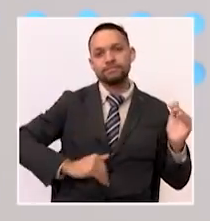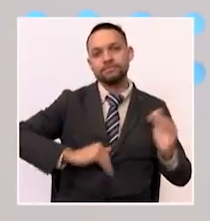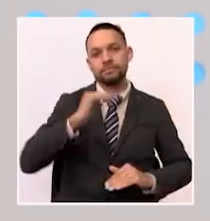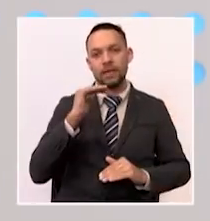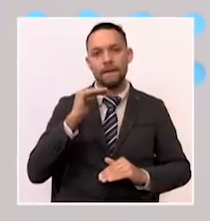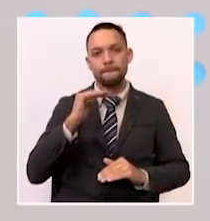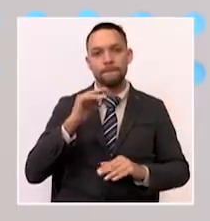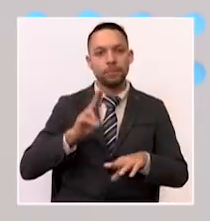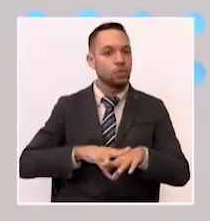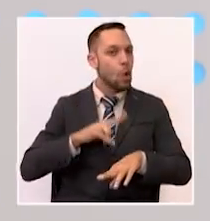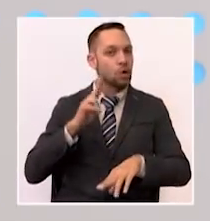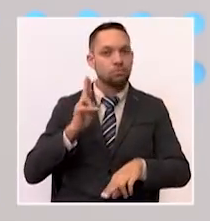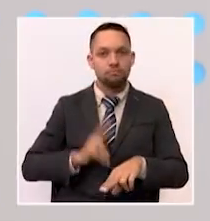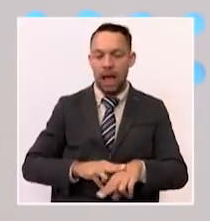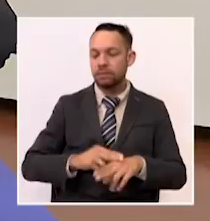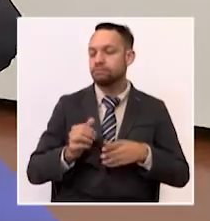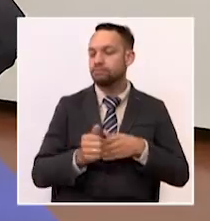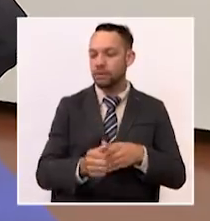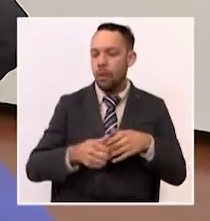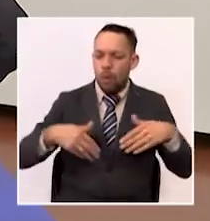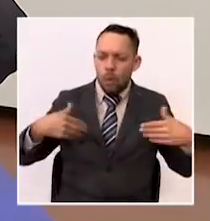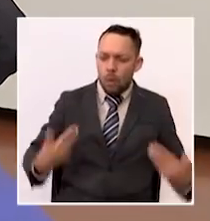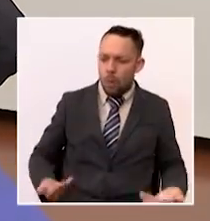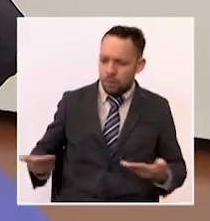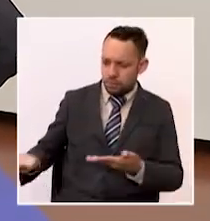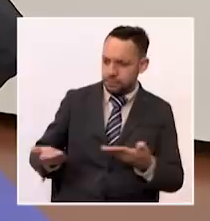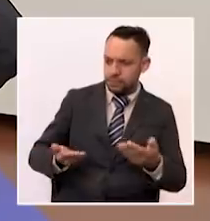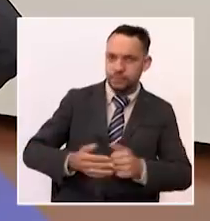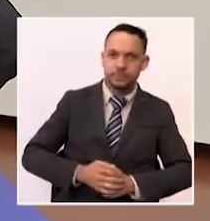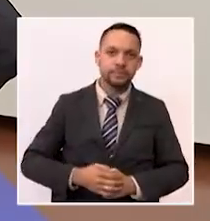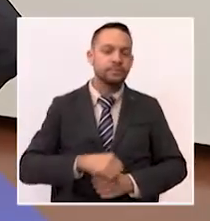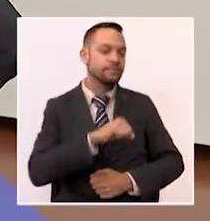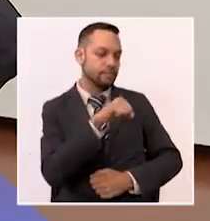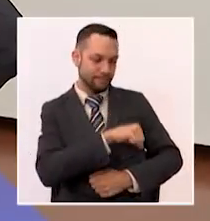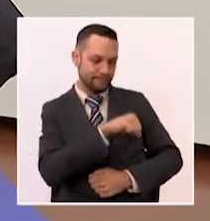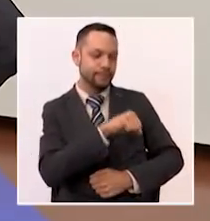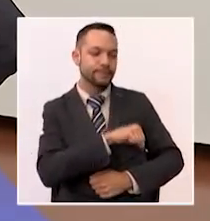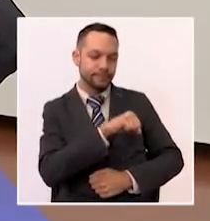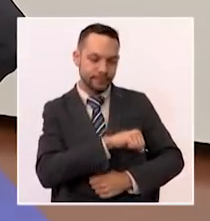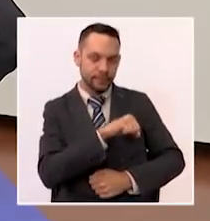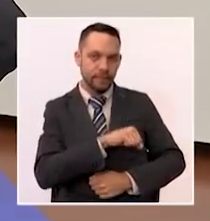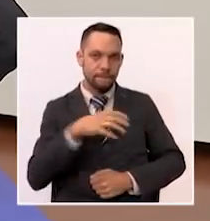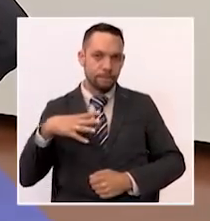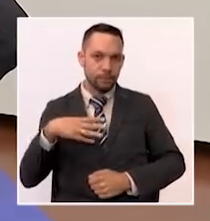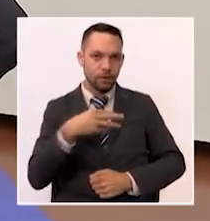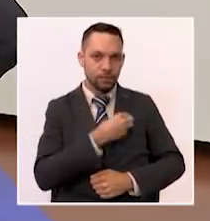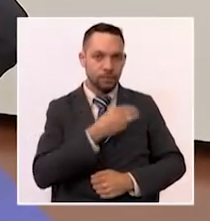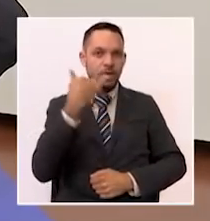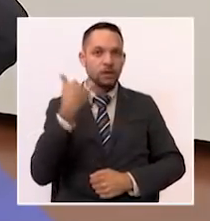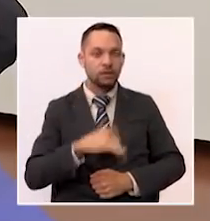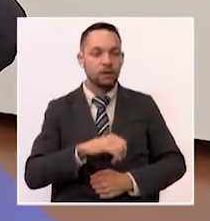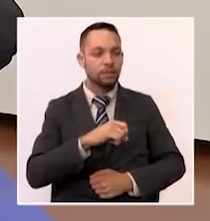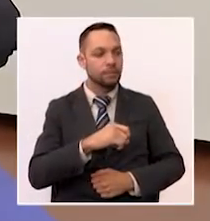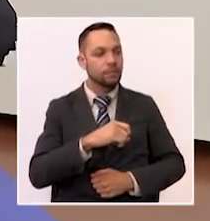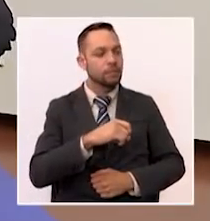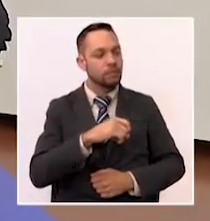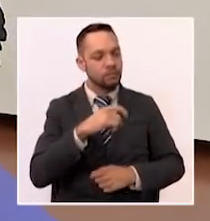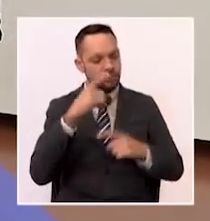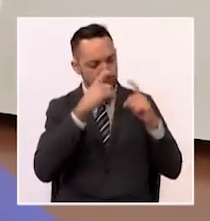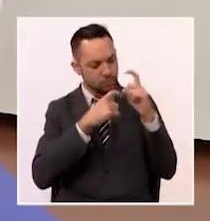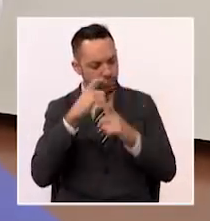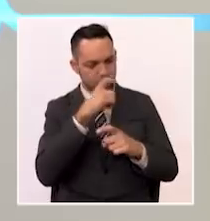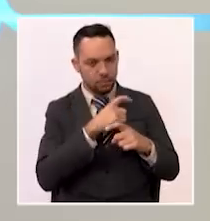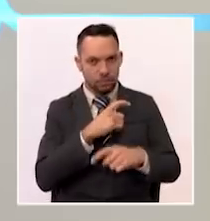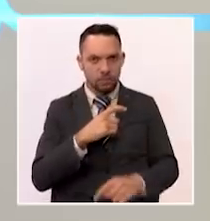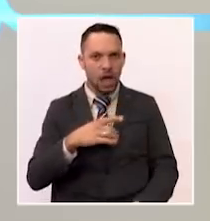lo normal, ¿cierto? Claro. Es para las mujeres es muy común hacerse preguntas acerca de su olor, de